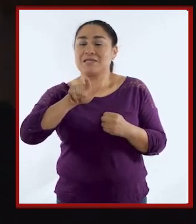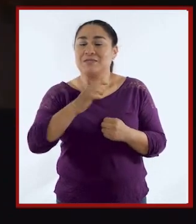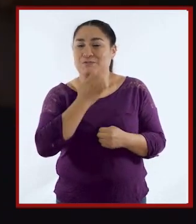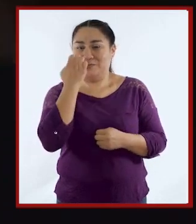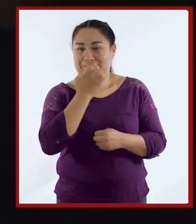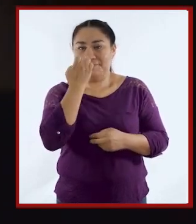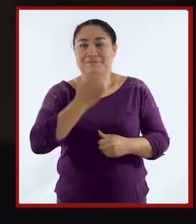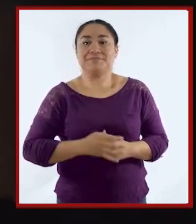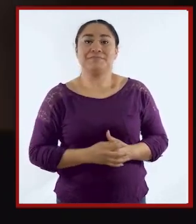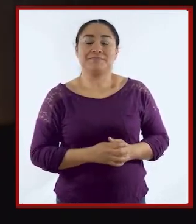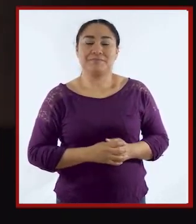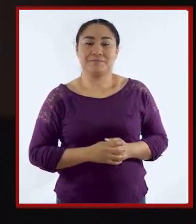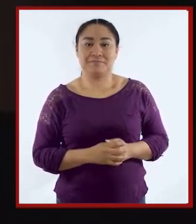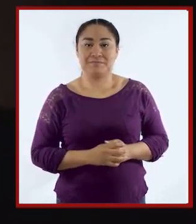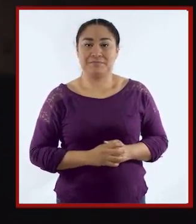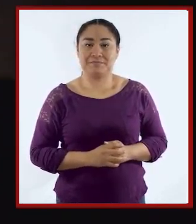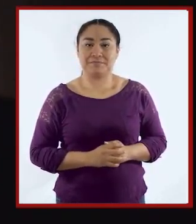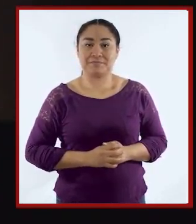Chinipas.